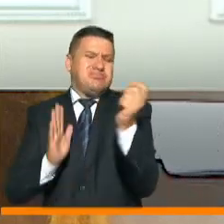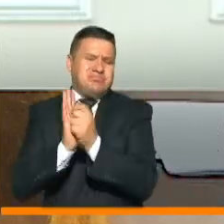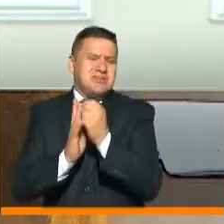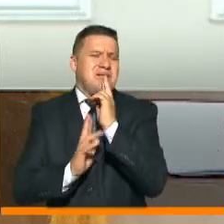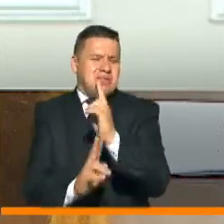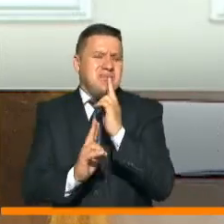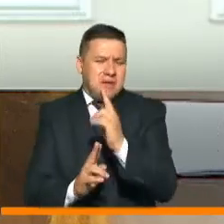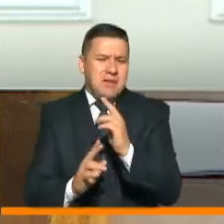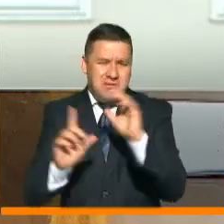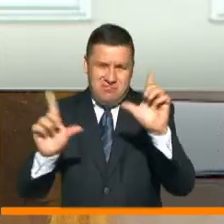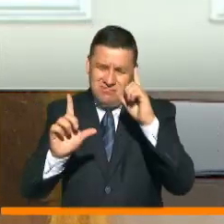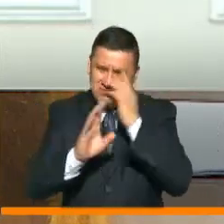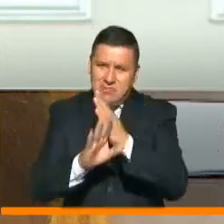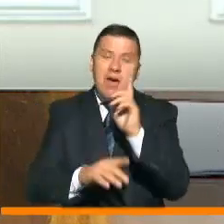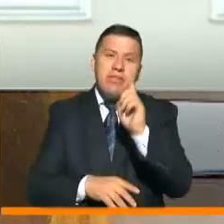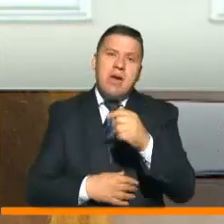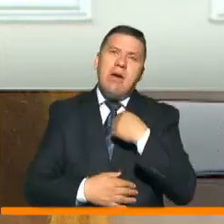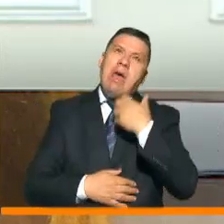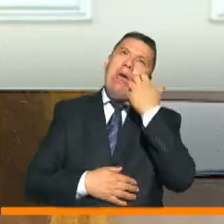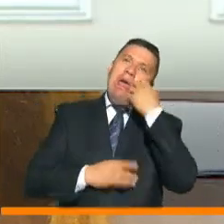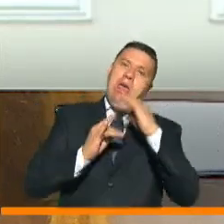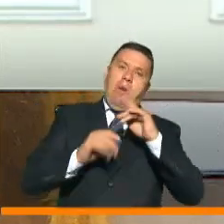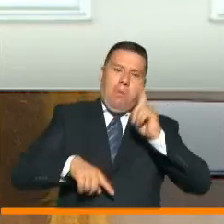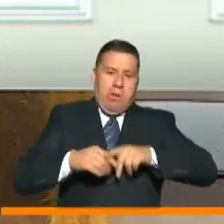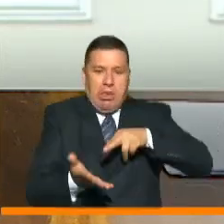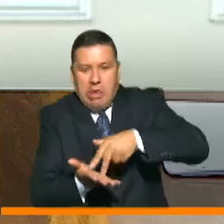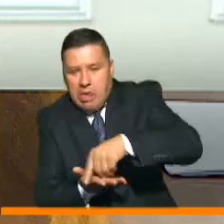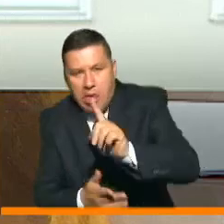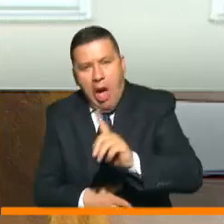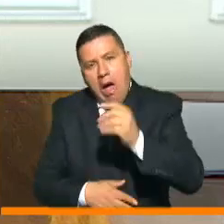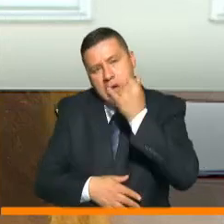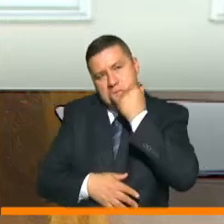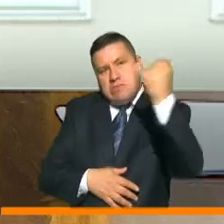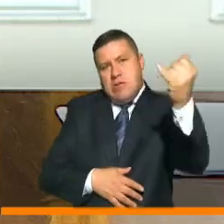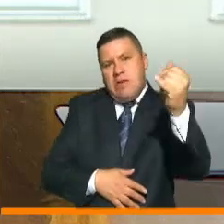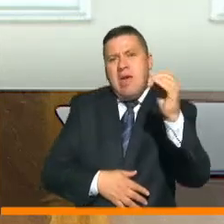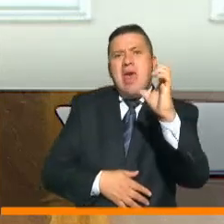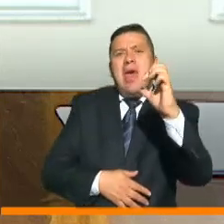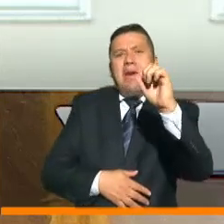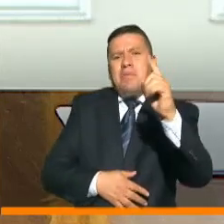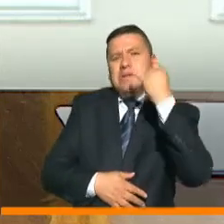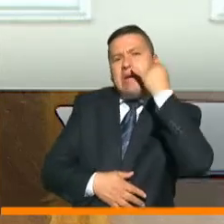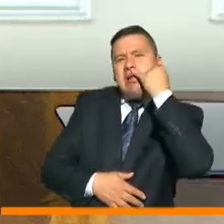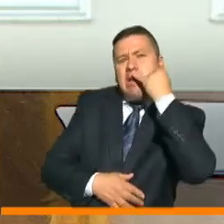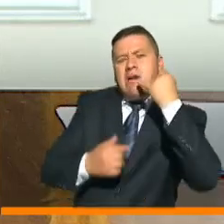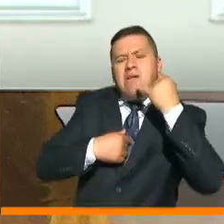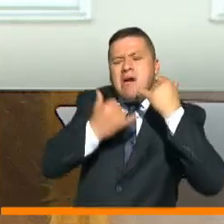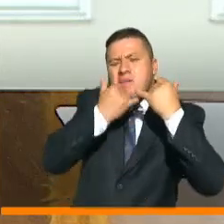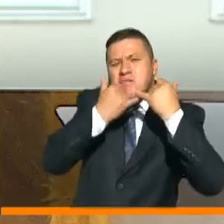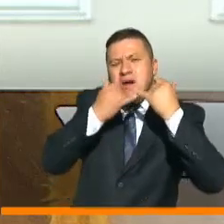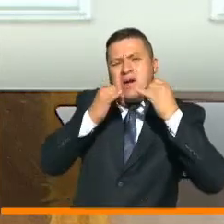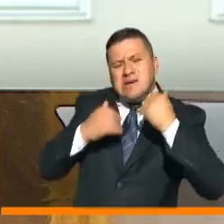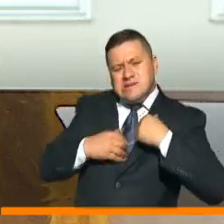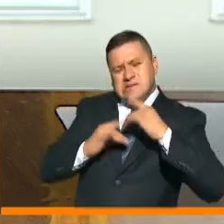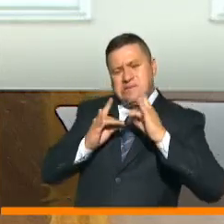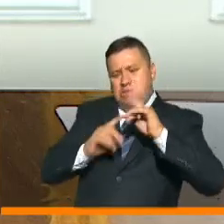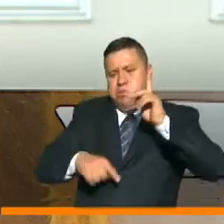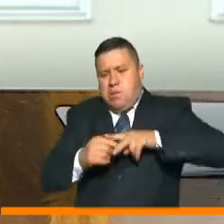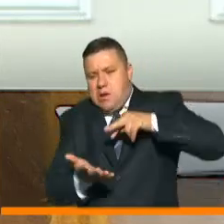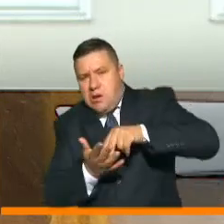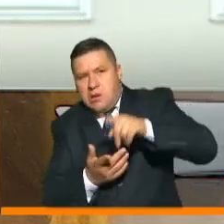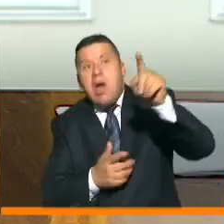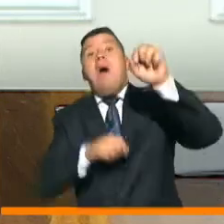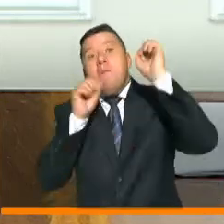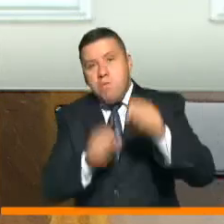en Prevención y Acción, ponerse en contacto con la EPS, indicar la condición en la que está el paciente y, por supuesto, está contemplado dentro del